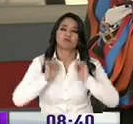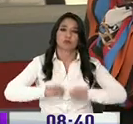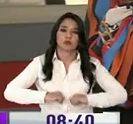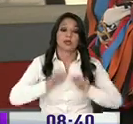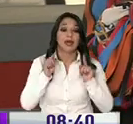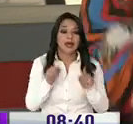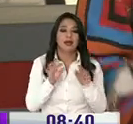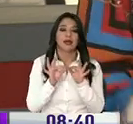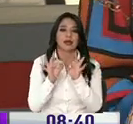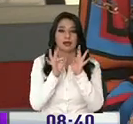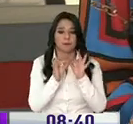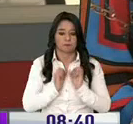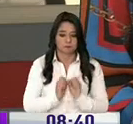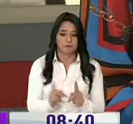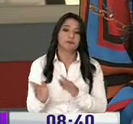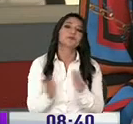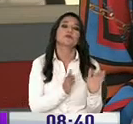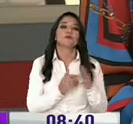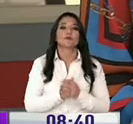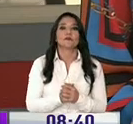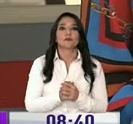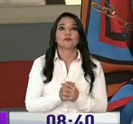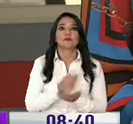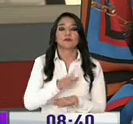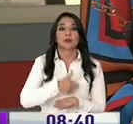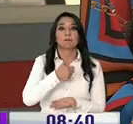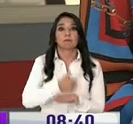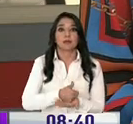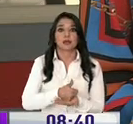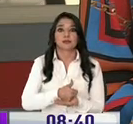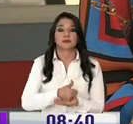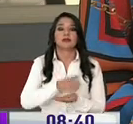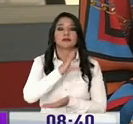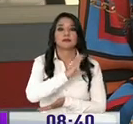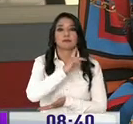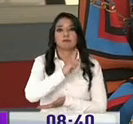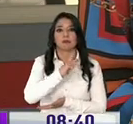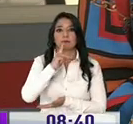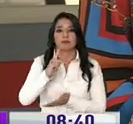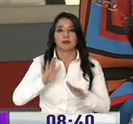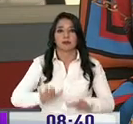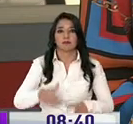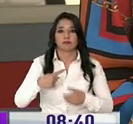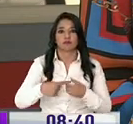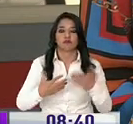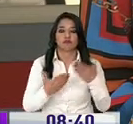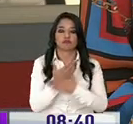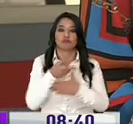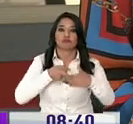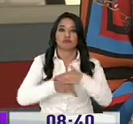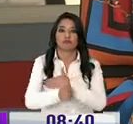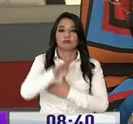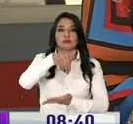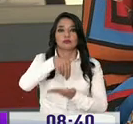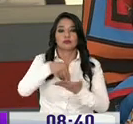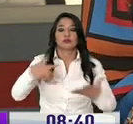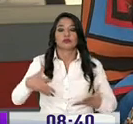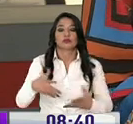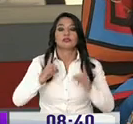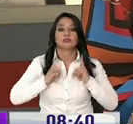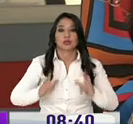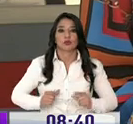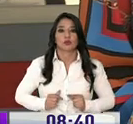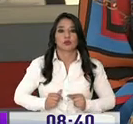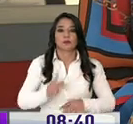les arregle. Bueno, les contamos ahora que en la Plaza República, en el centro de la capital, se inauguró el nuevo Centro de Salud Pichincha Humana. El